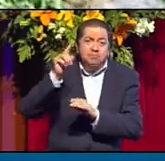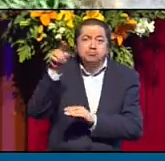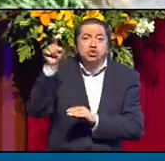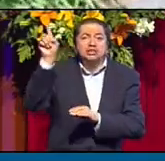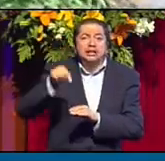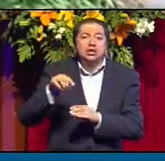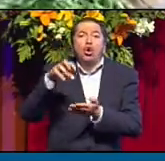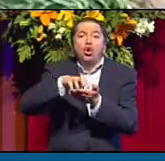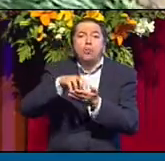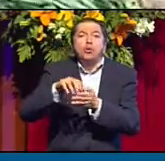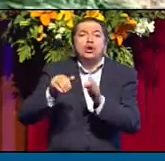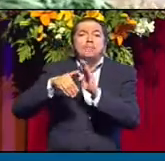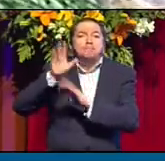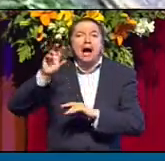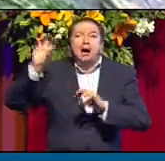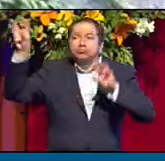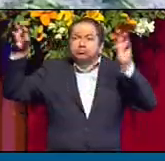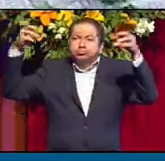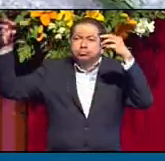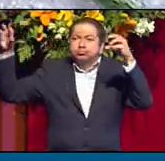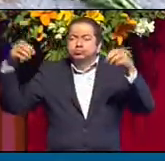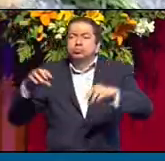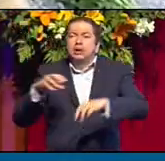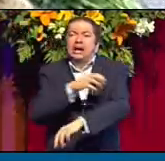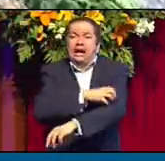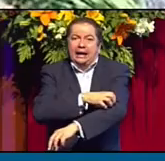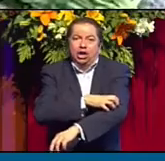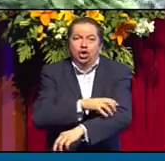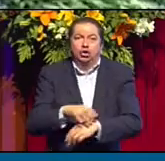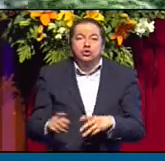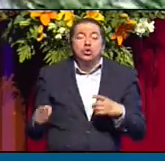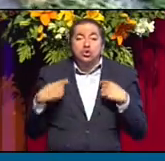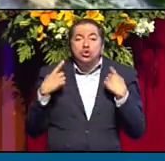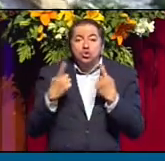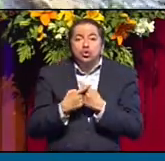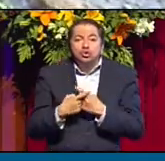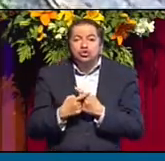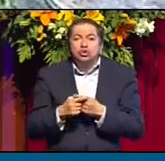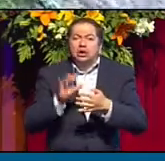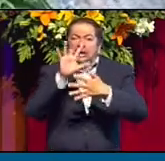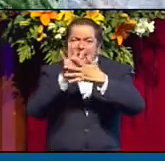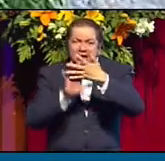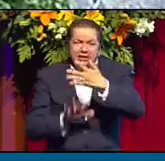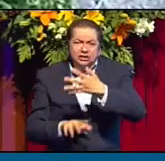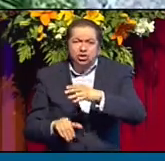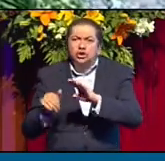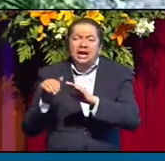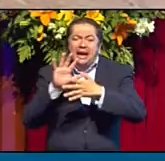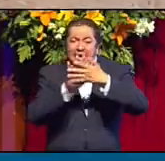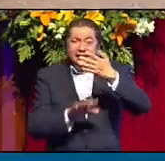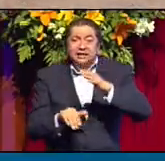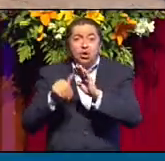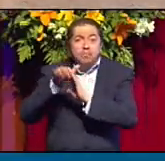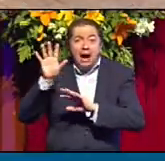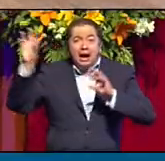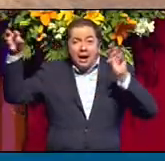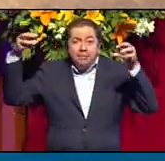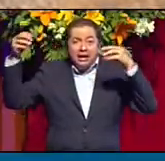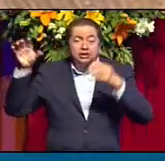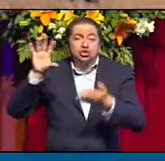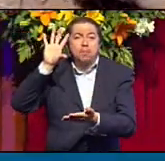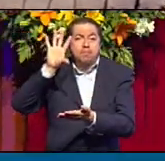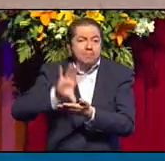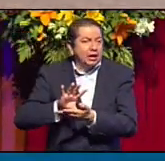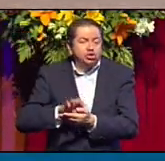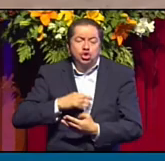la comuna con mayor cámaras de seguridad en la región. Y estamos dentro del listado de las comunas con mayor cámaras de seguridad en el país. Se las